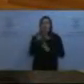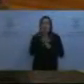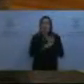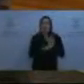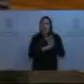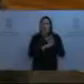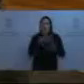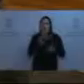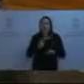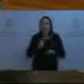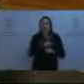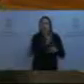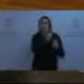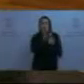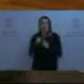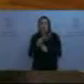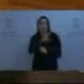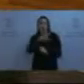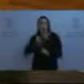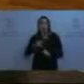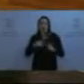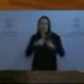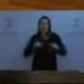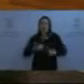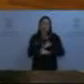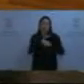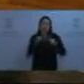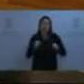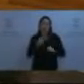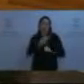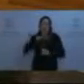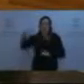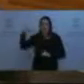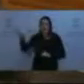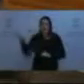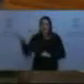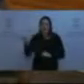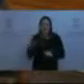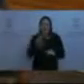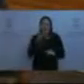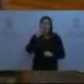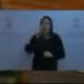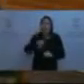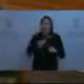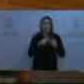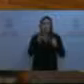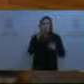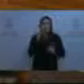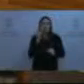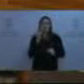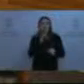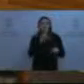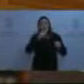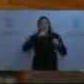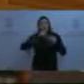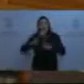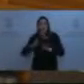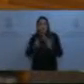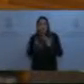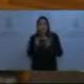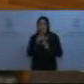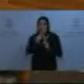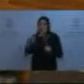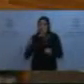la concesión de subvenciones a las comunidades asturianas asentadas en el exterior, con reconocimiento de asturianía. Sustituyen a las aprobadas en abril de